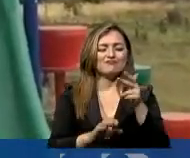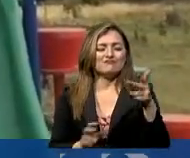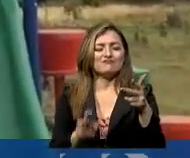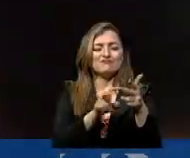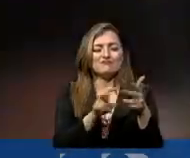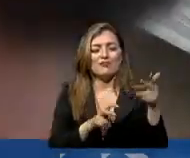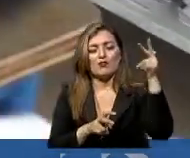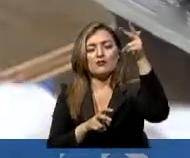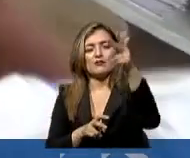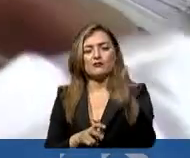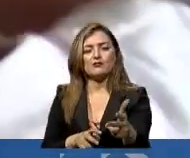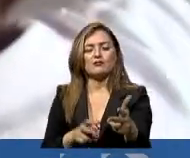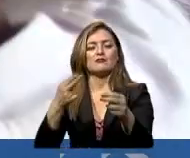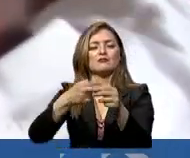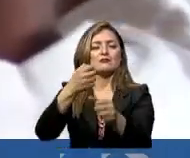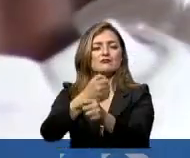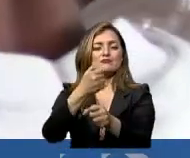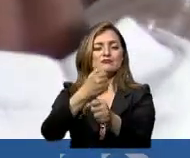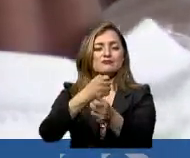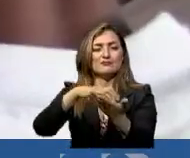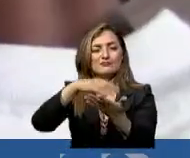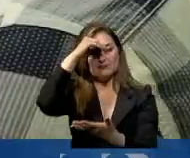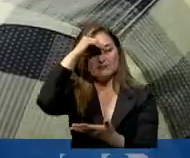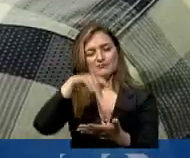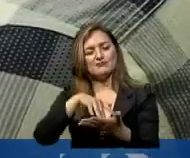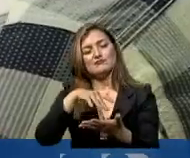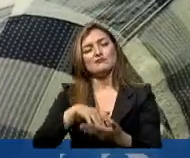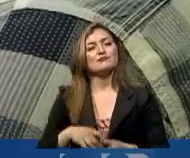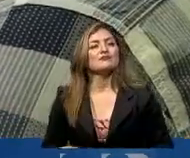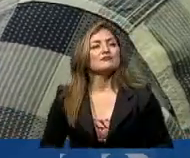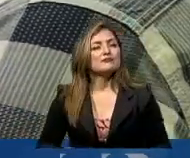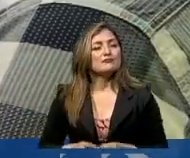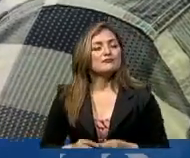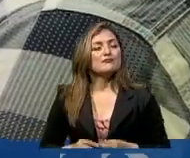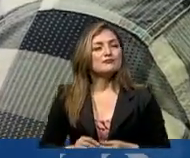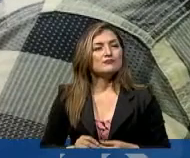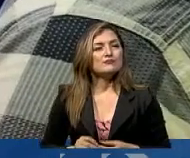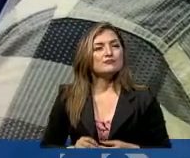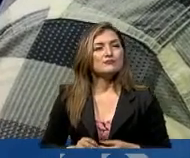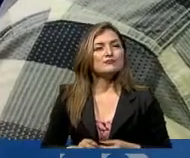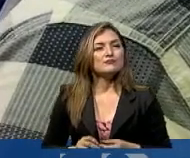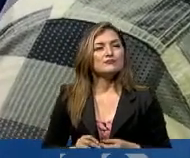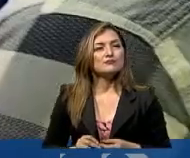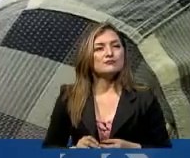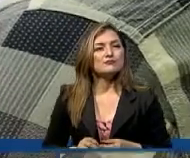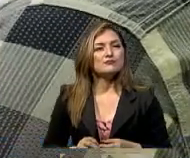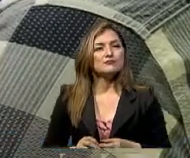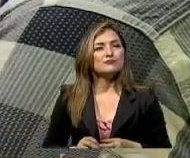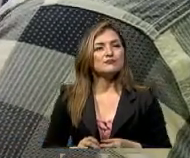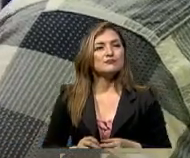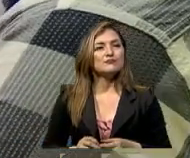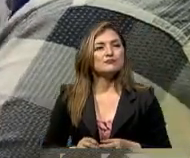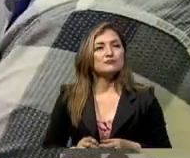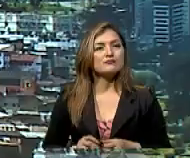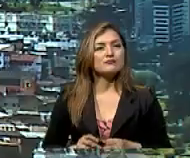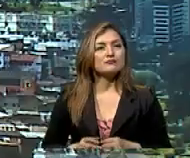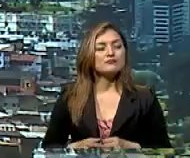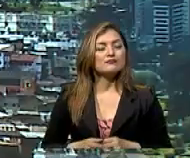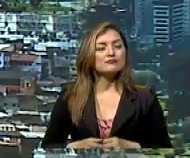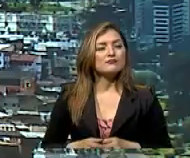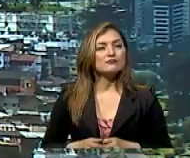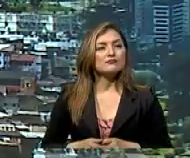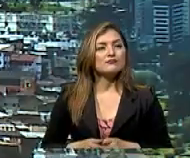a cumplir con sus jornadas pedagógicas. En la provincia del Napo, Roberto Verdesoto, 24 horas.